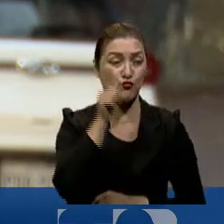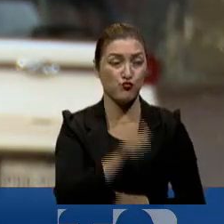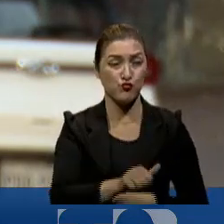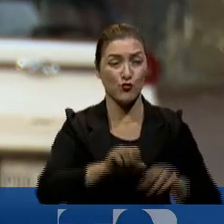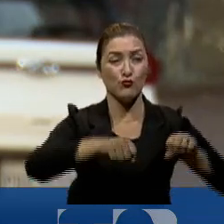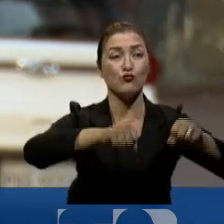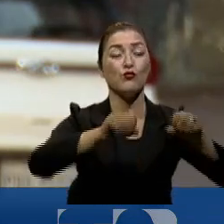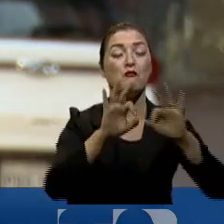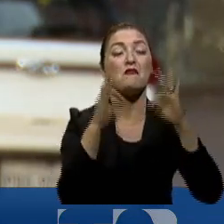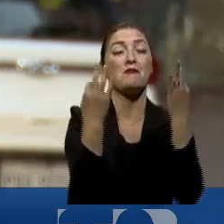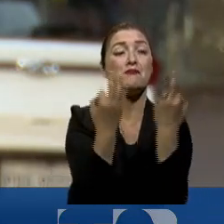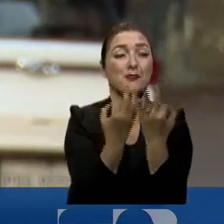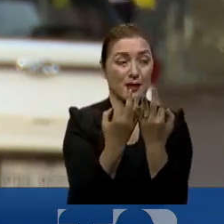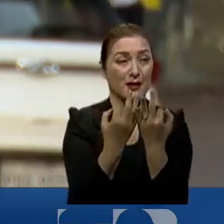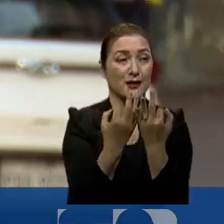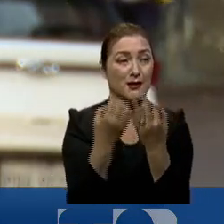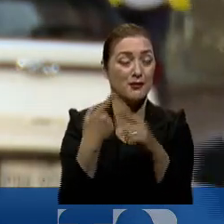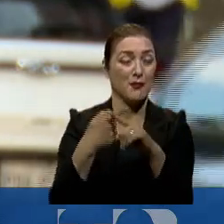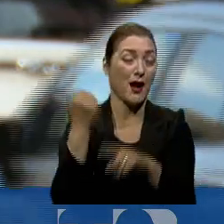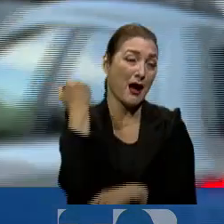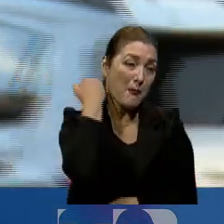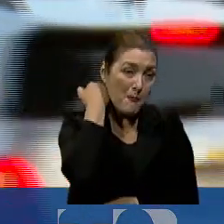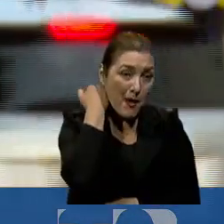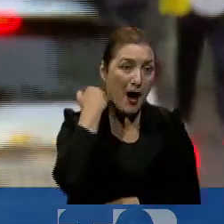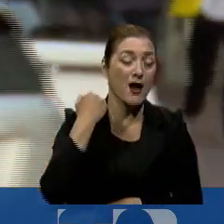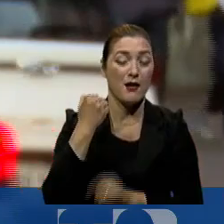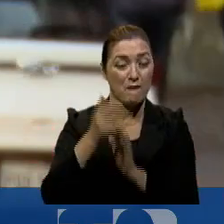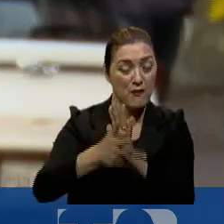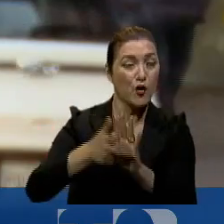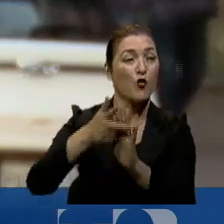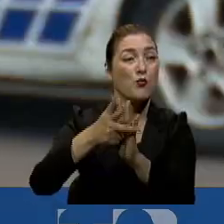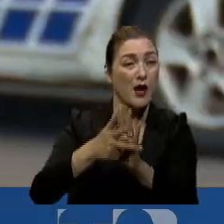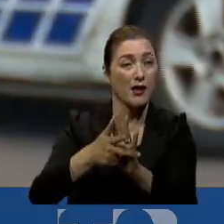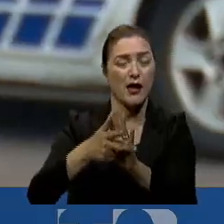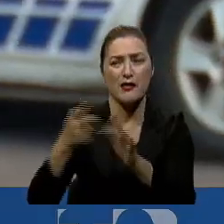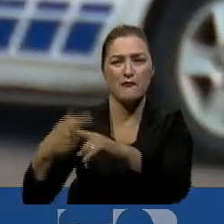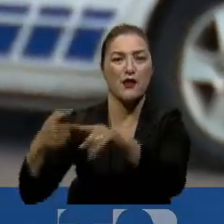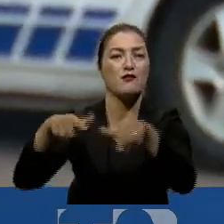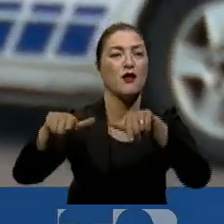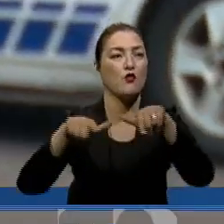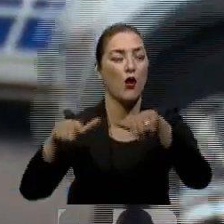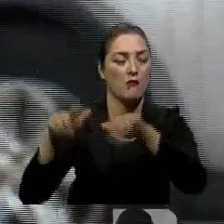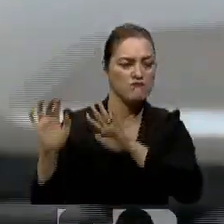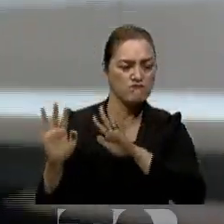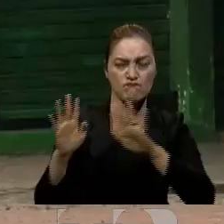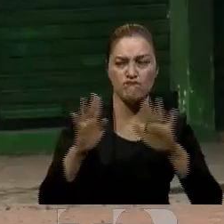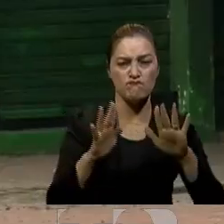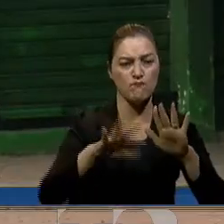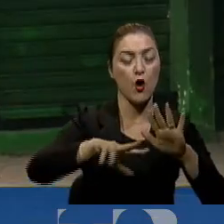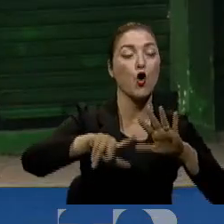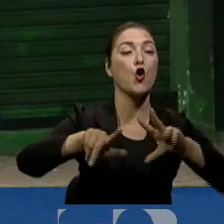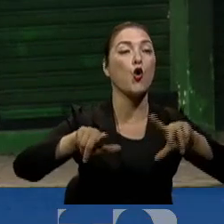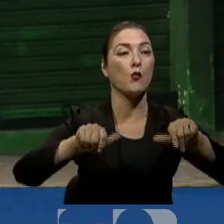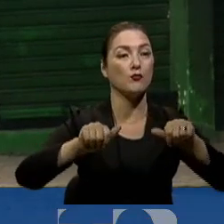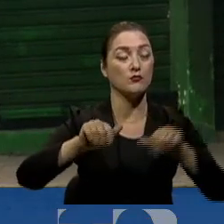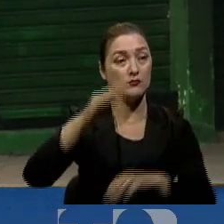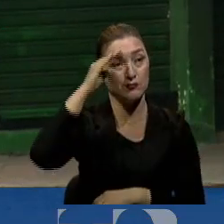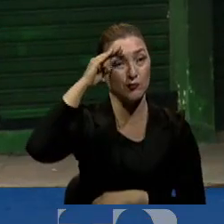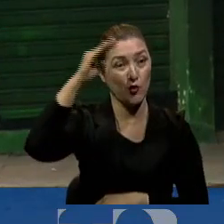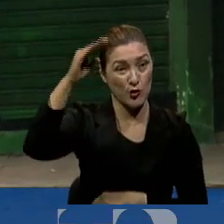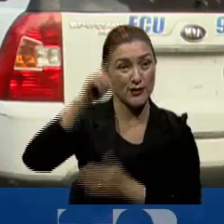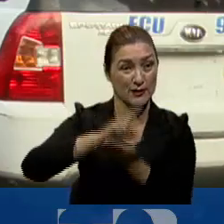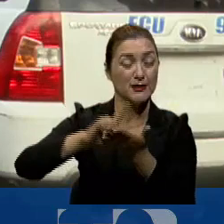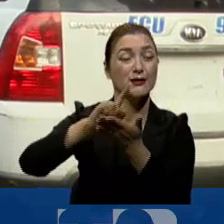de la Ferroviaria, las Plataneras, la área de los Gemelos, etcétera. Mientras tanto, la policía del distrito Manuela Sáenz señala